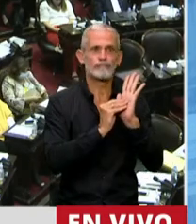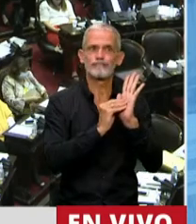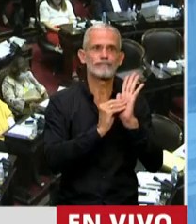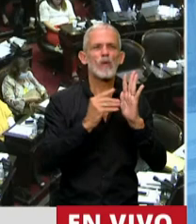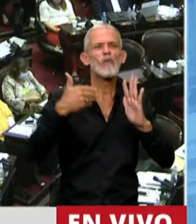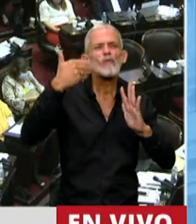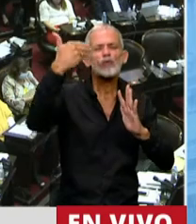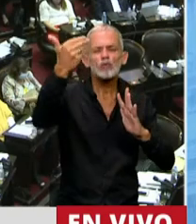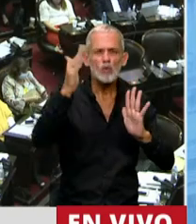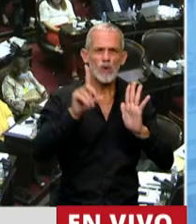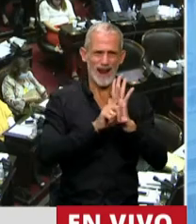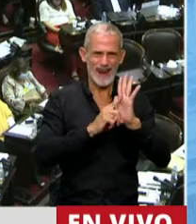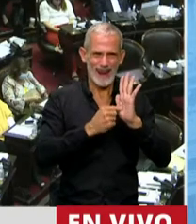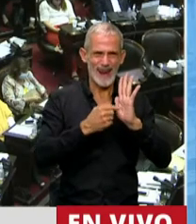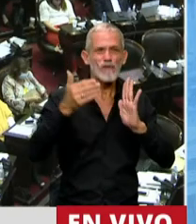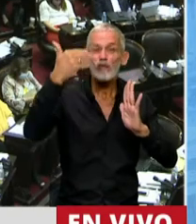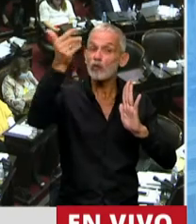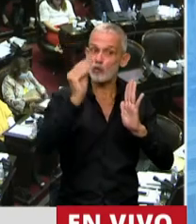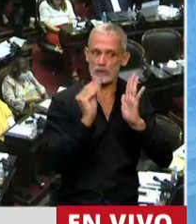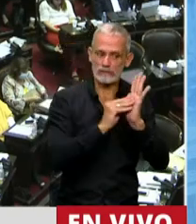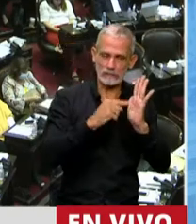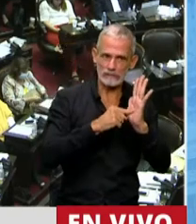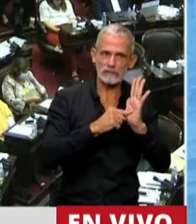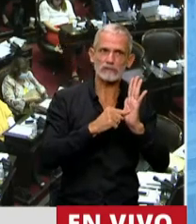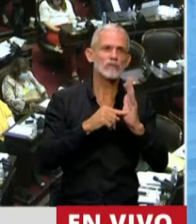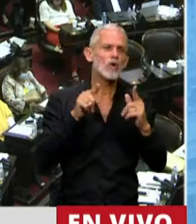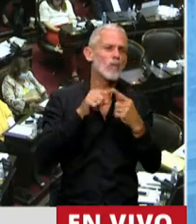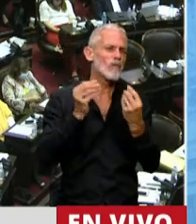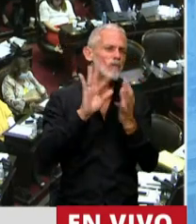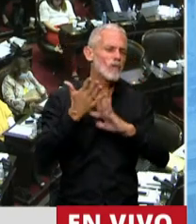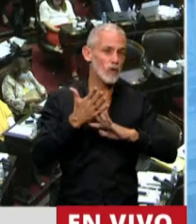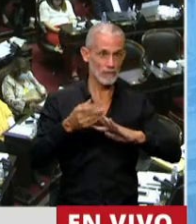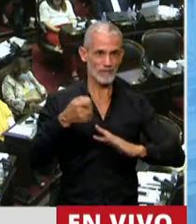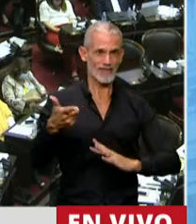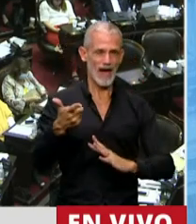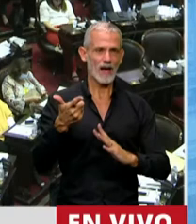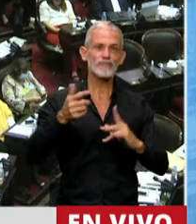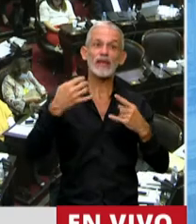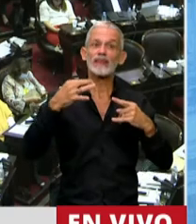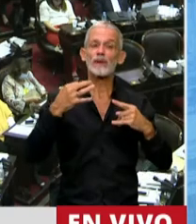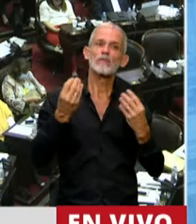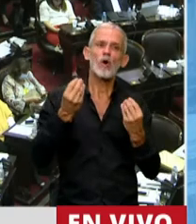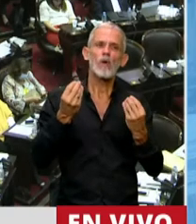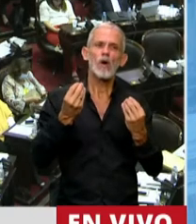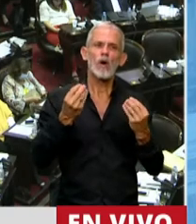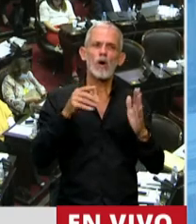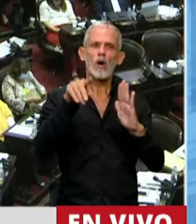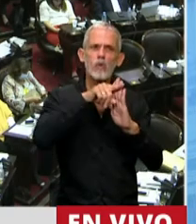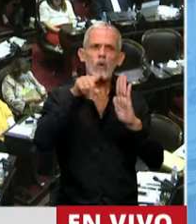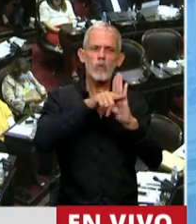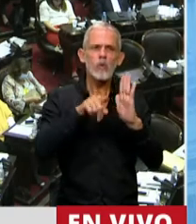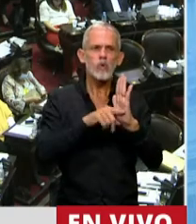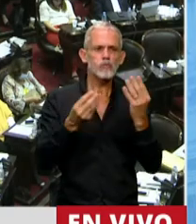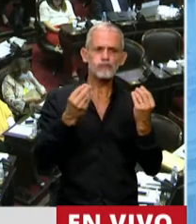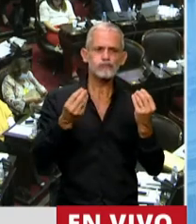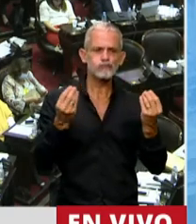futura legislación debería tomar como puntos objetivos algunos parámetros, reglas o